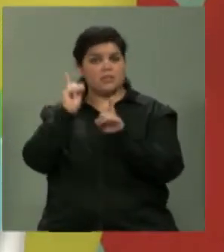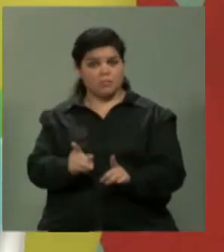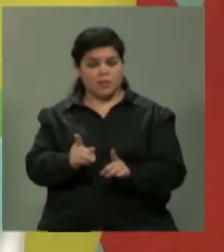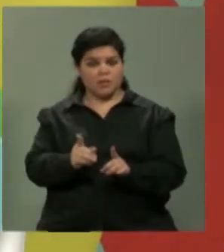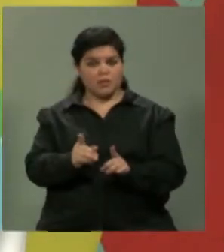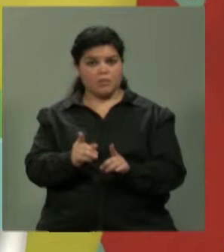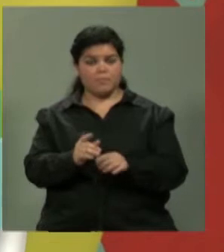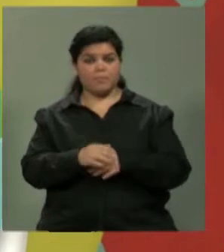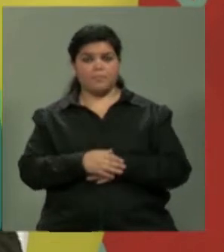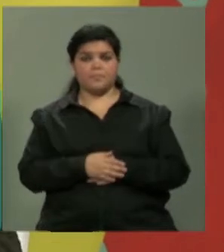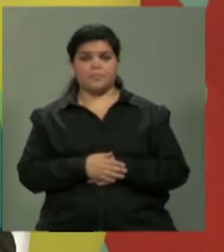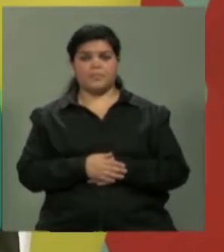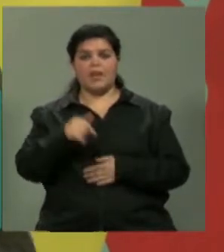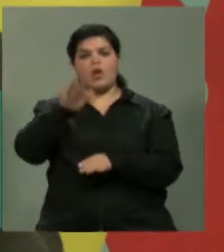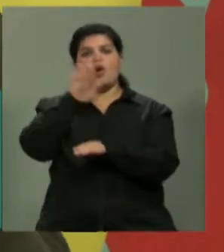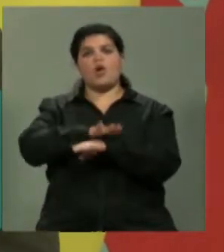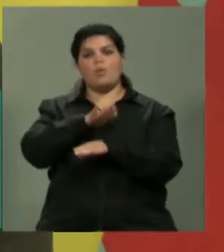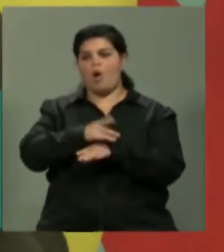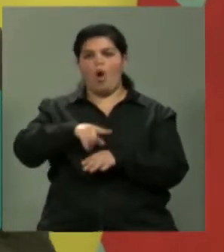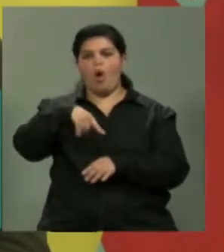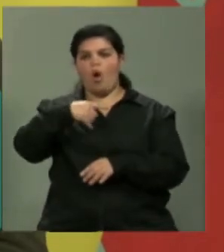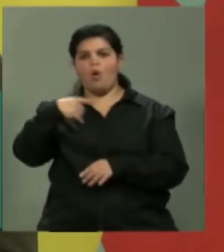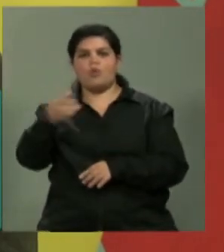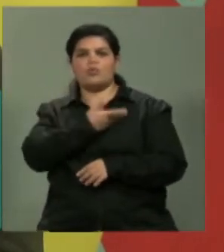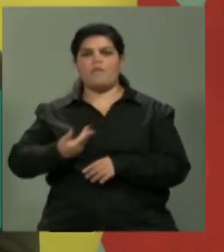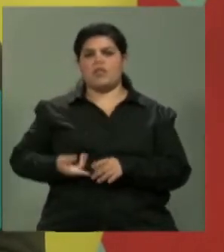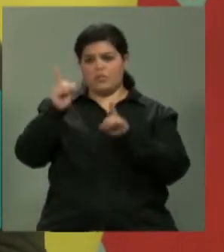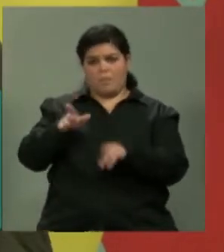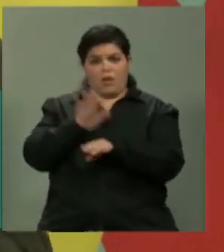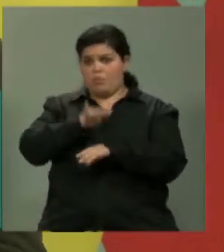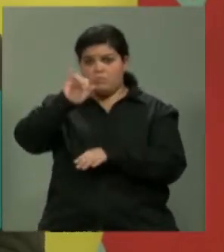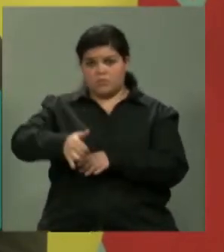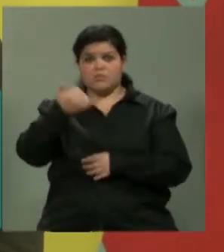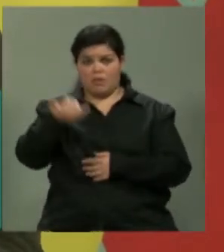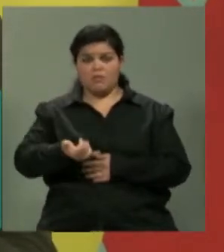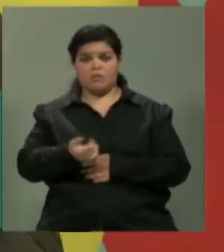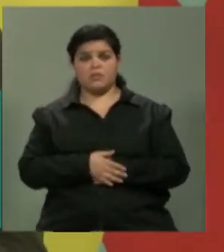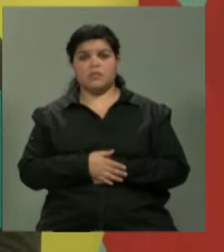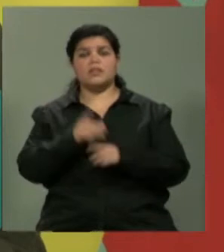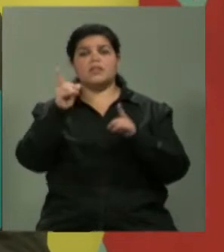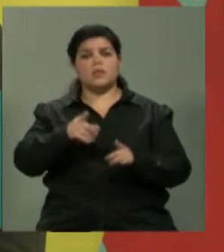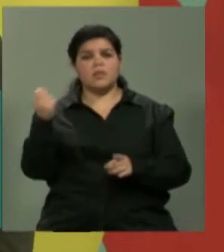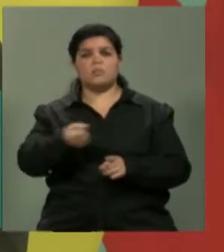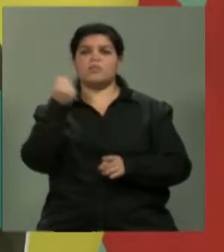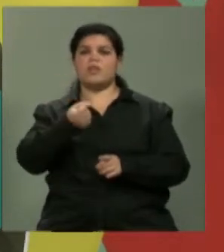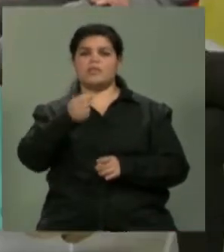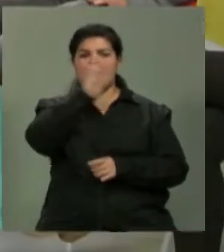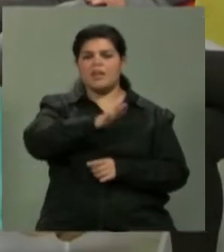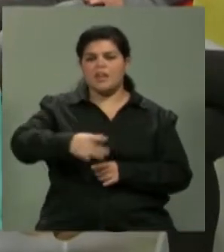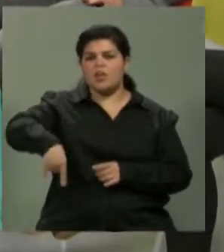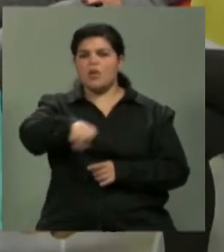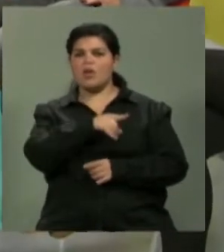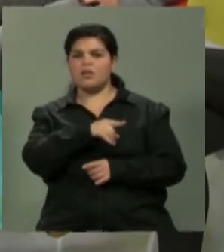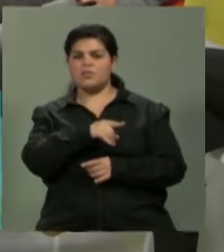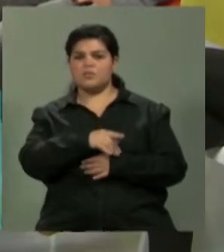restarle tampoco la culpa a los otros gobiernos. Y también lo que se genera en la sociedad de estigmatizar a los pibes, porque ya